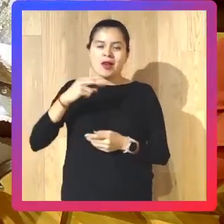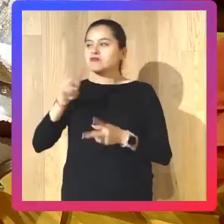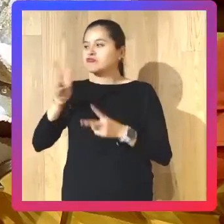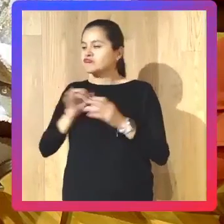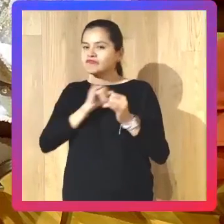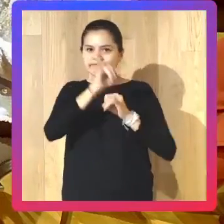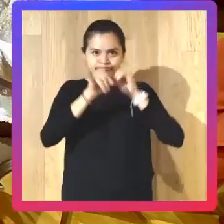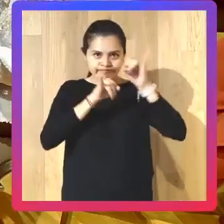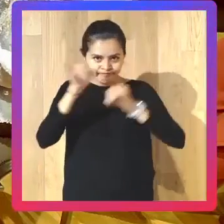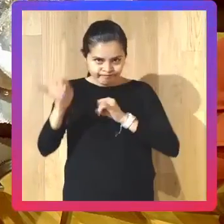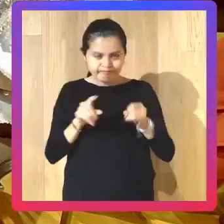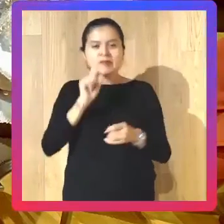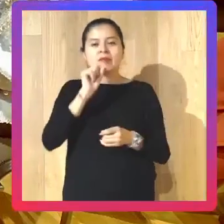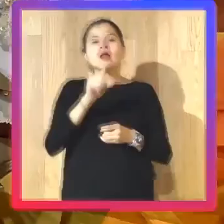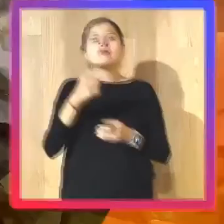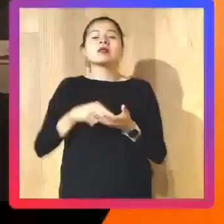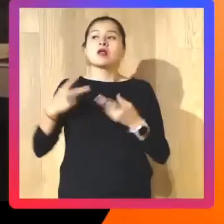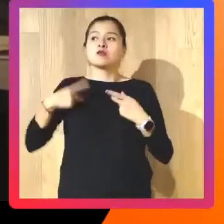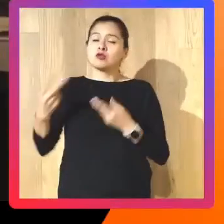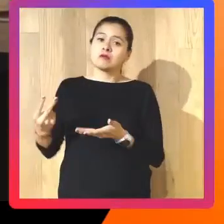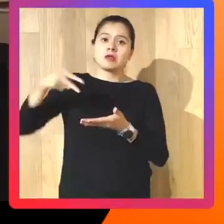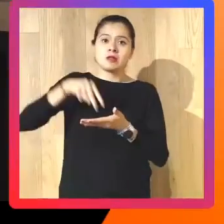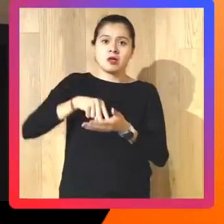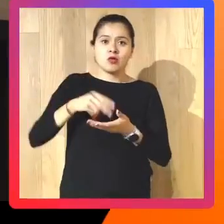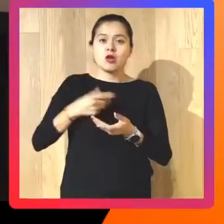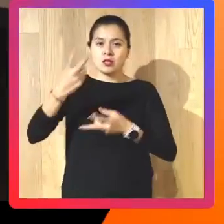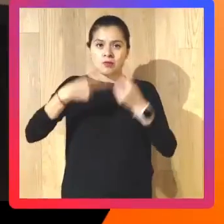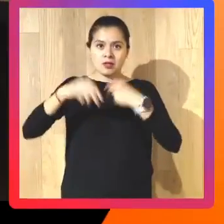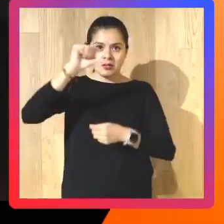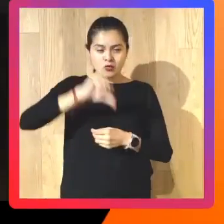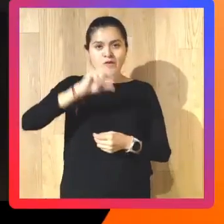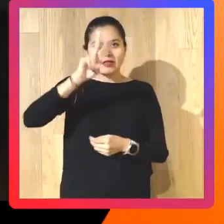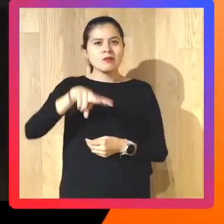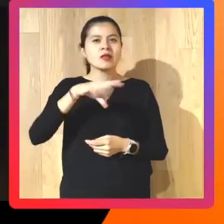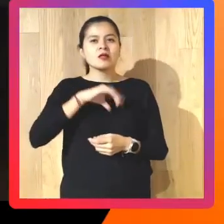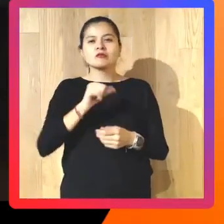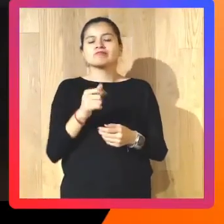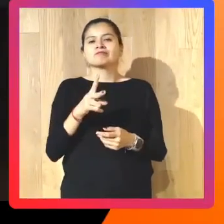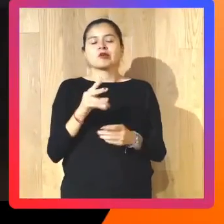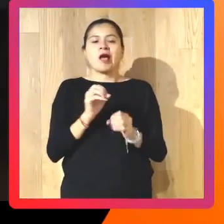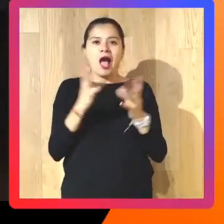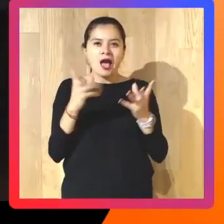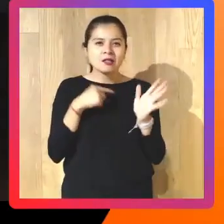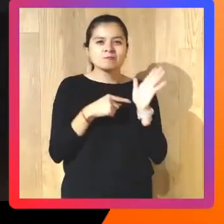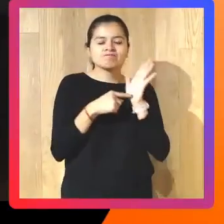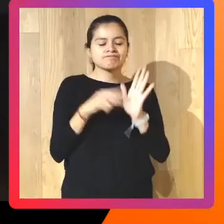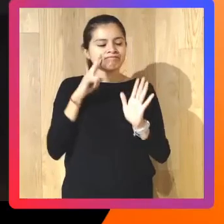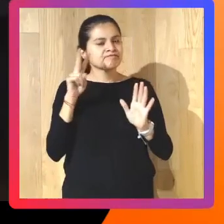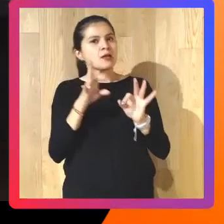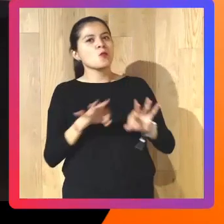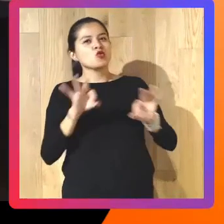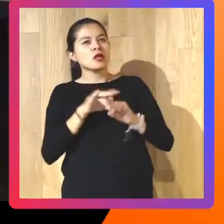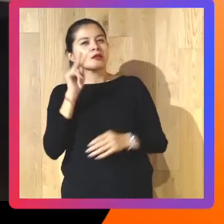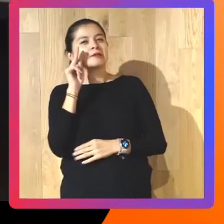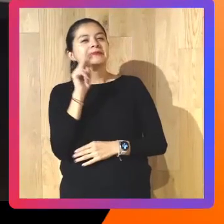virtual, a los que nos acompañaron también de manera presencial, a los asistentes que definitivamente detonan y denotan su interés en un tema